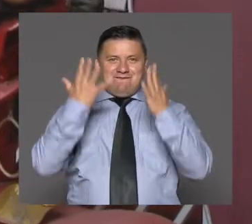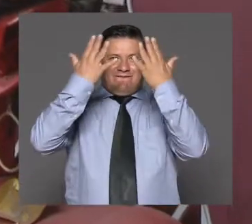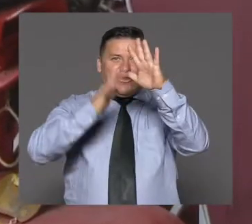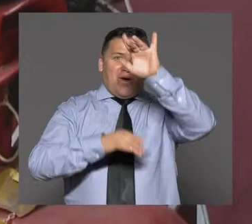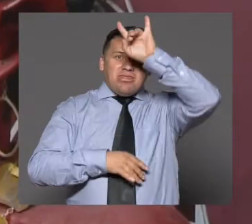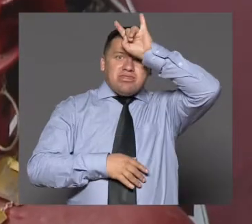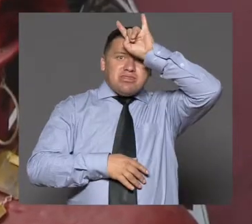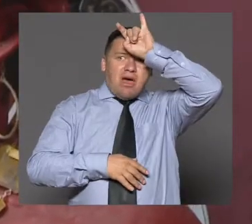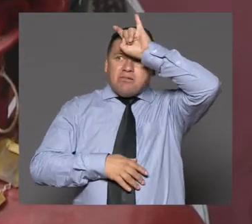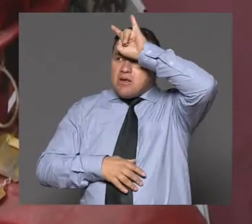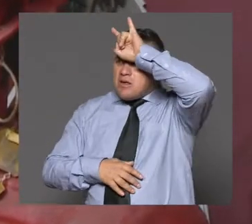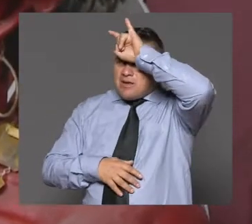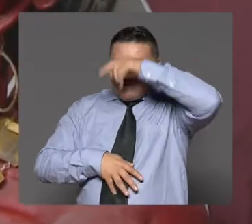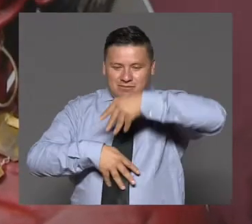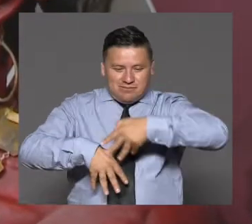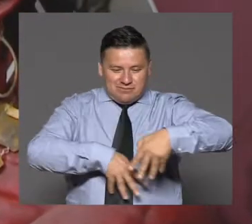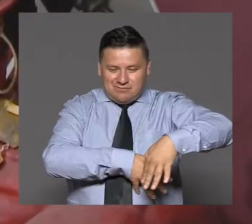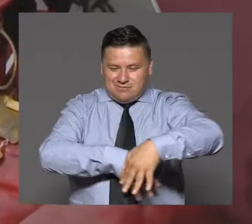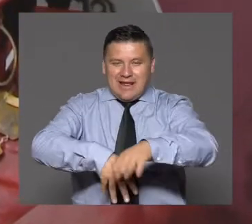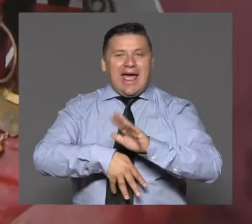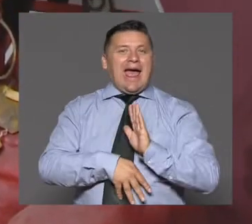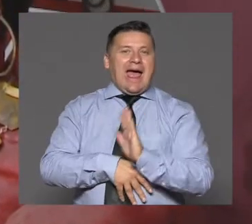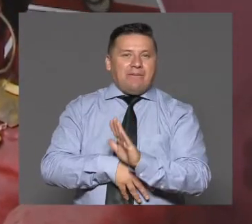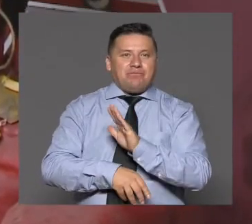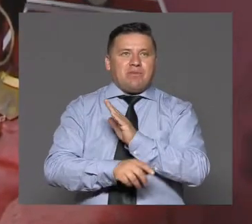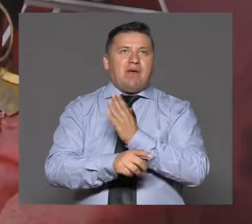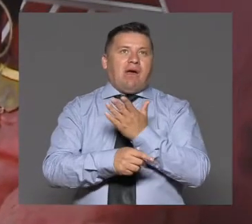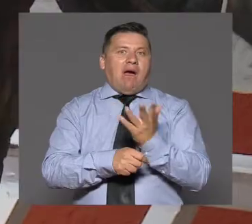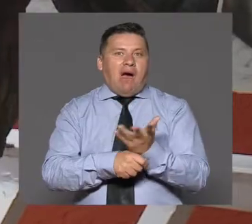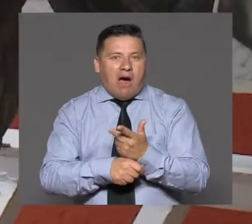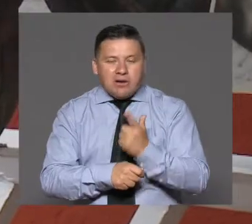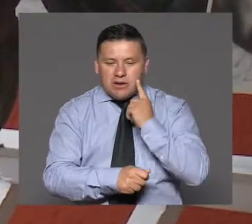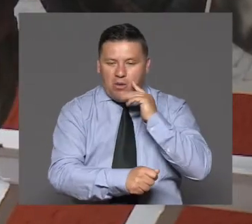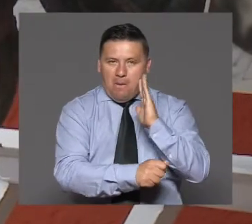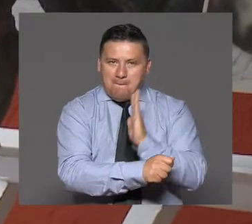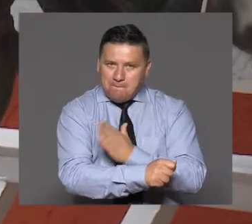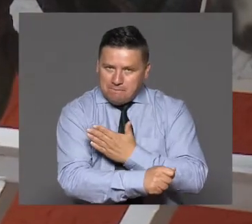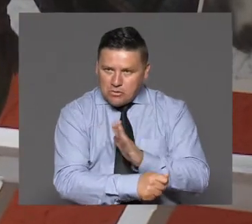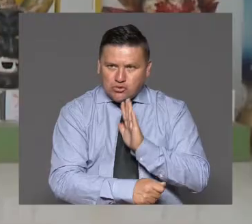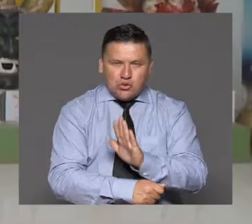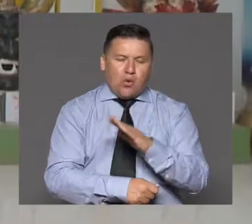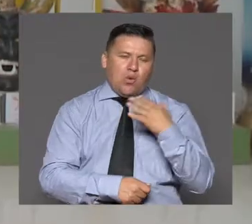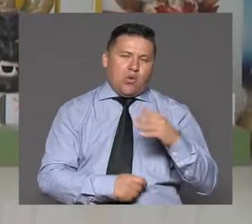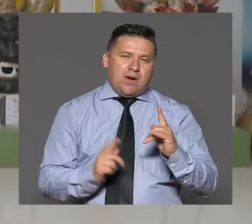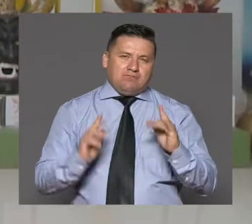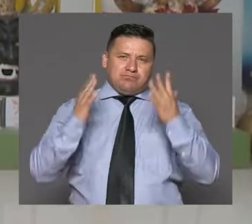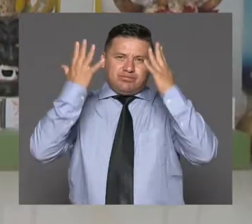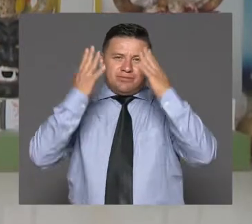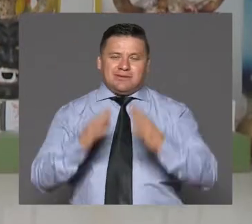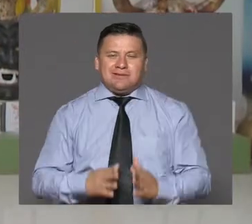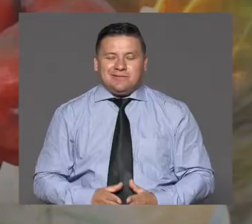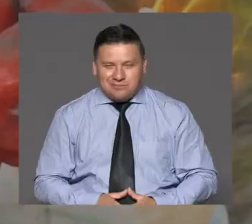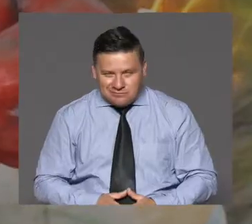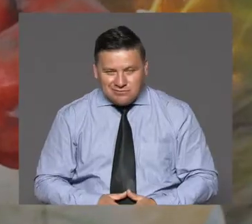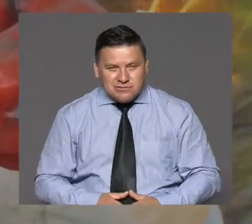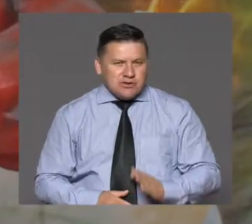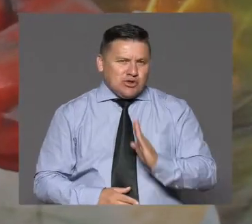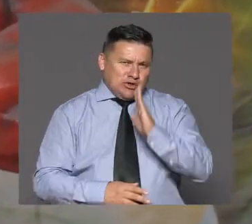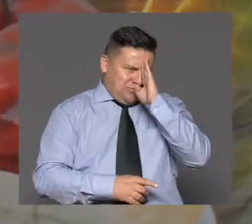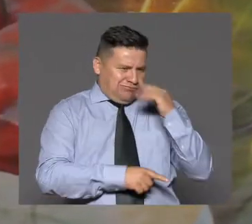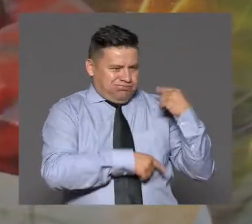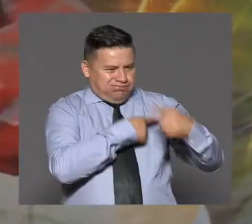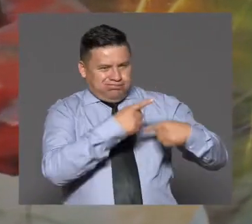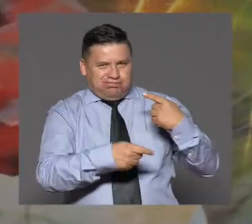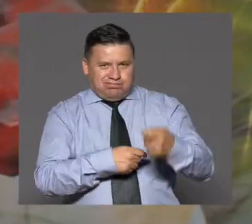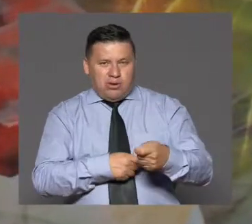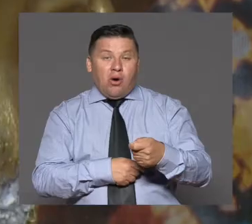Diablo, es un conjunto de tradiciones que reúnen arte, cultura y música en medio de una colorida celebración. Esta tradición, heredada